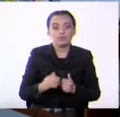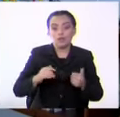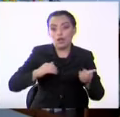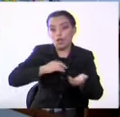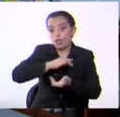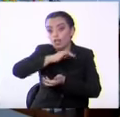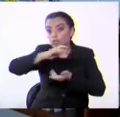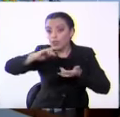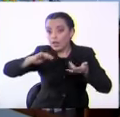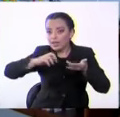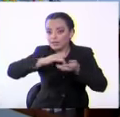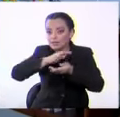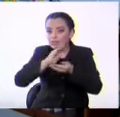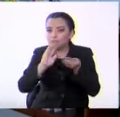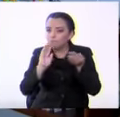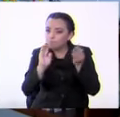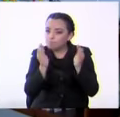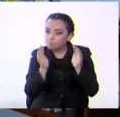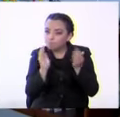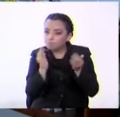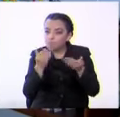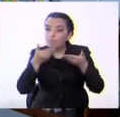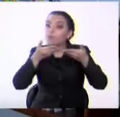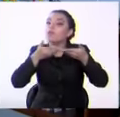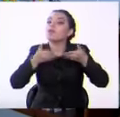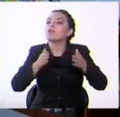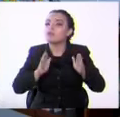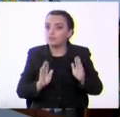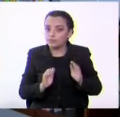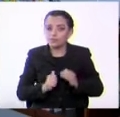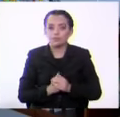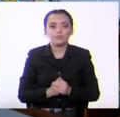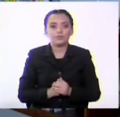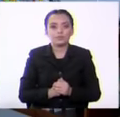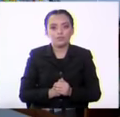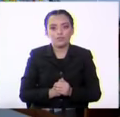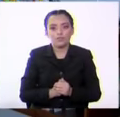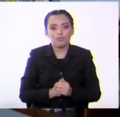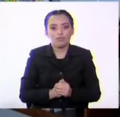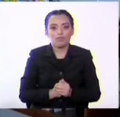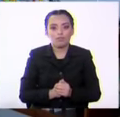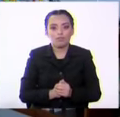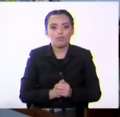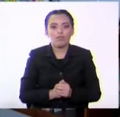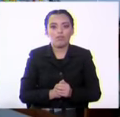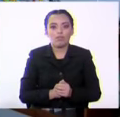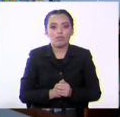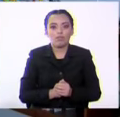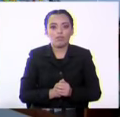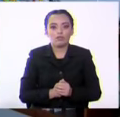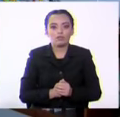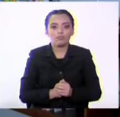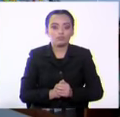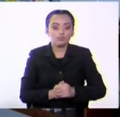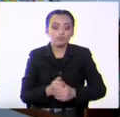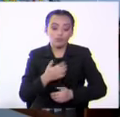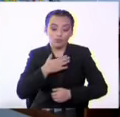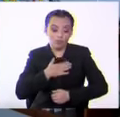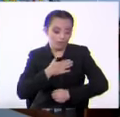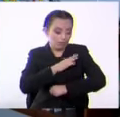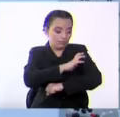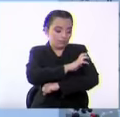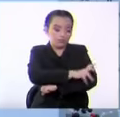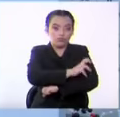es un poco diferente, porque ¿qué sucede si, por ejemplo, yo tengo una fruta? La fruta, aunque sea